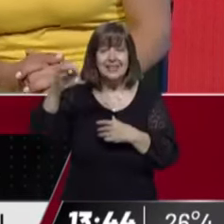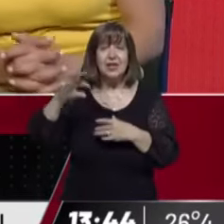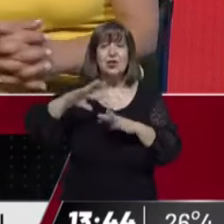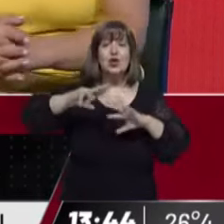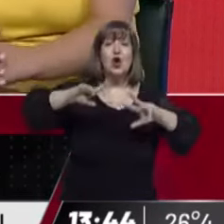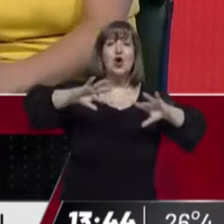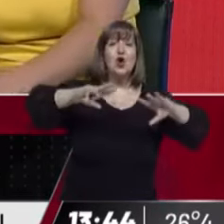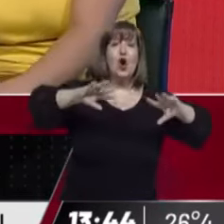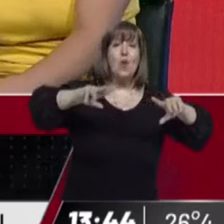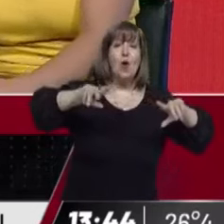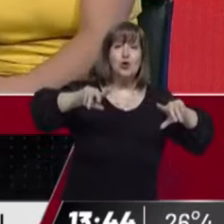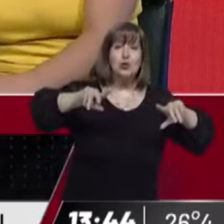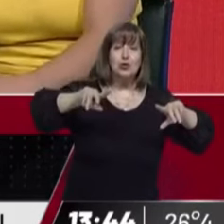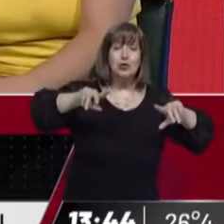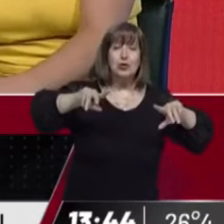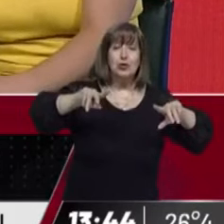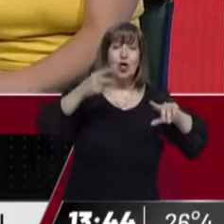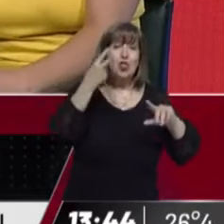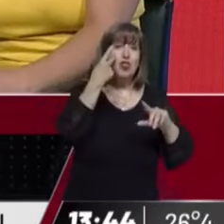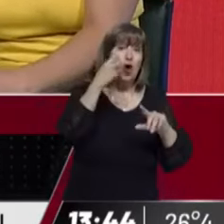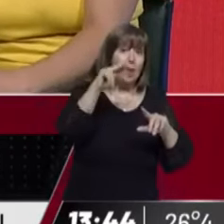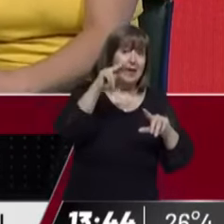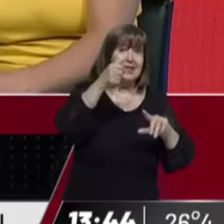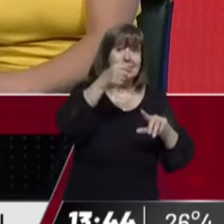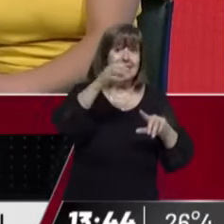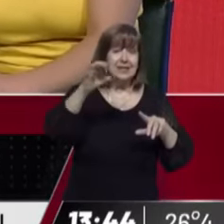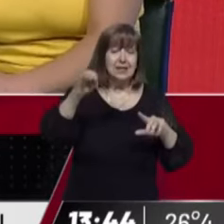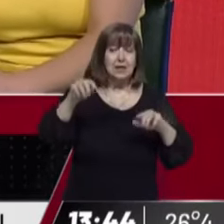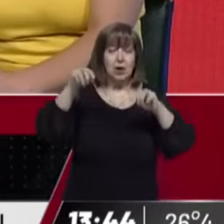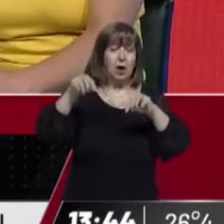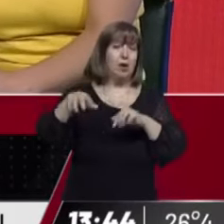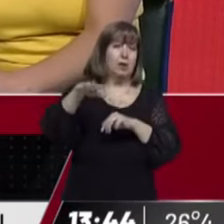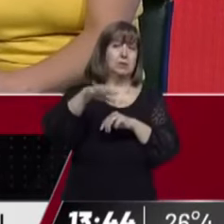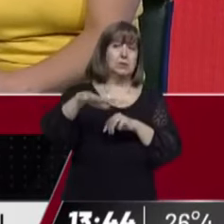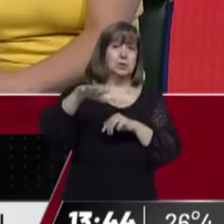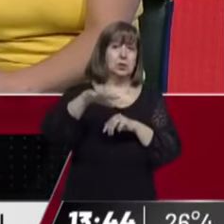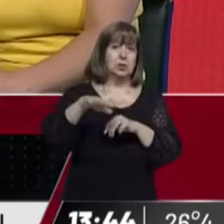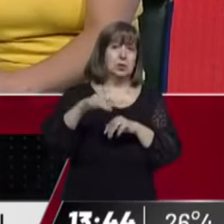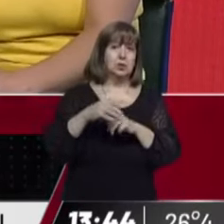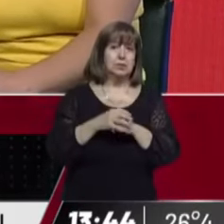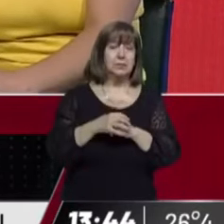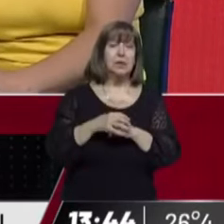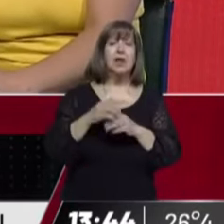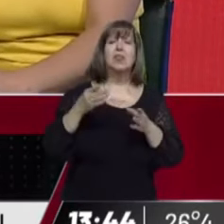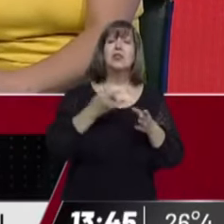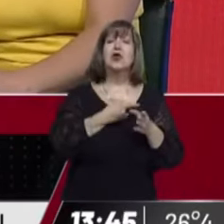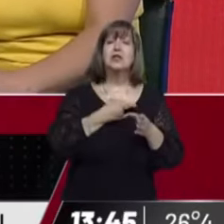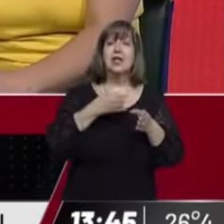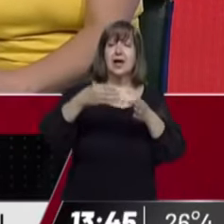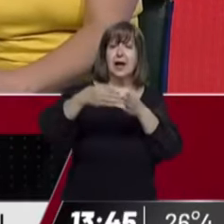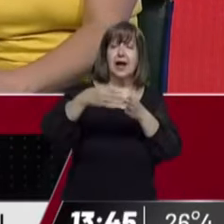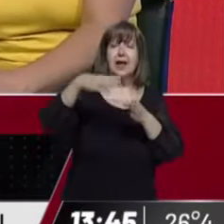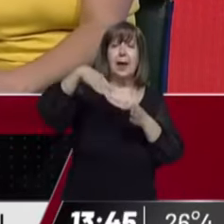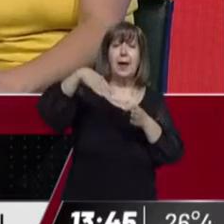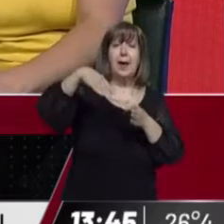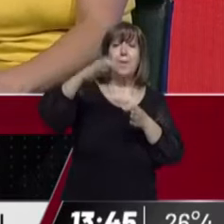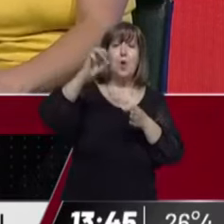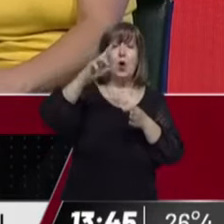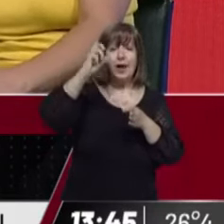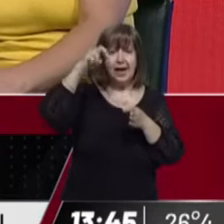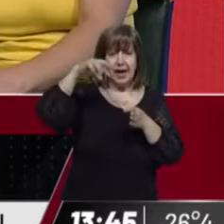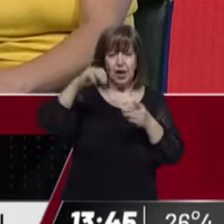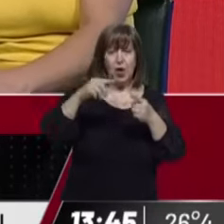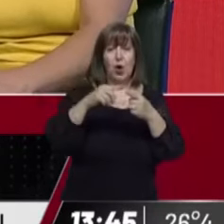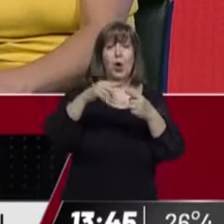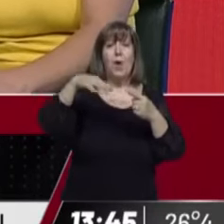una cifra que preocupa y sigue preocupando muchísimo a los vecinos de esta zona y de todo Mendoza, ¿no? Esto es Moreno, Mitre, Patricias